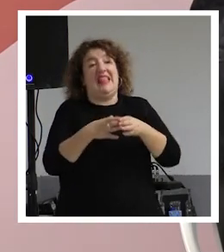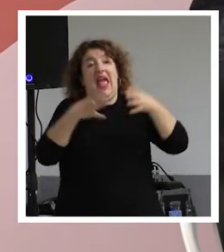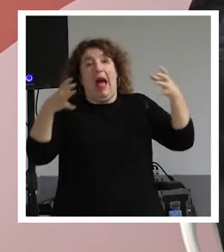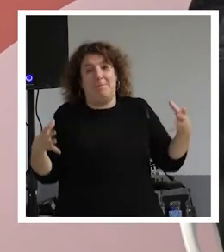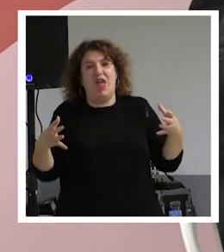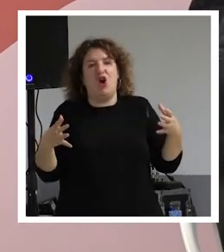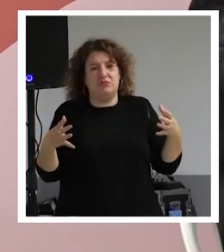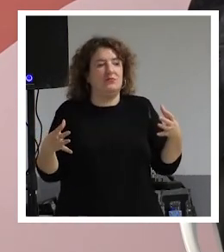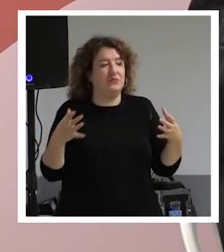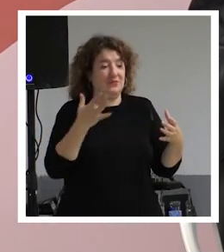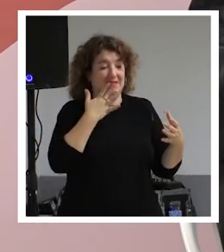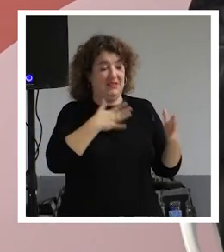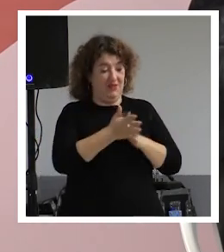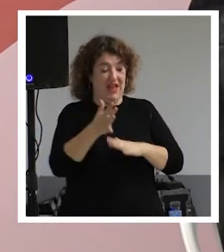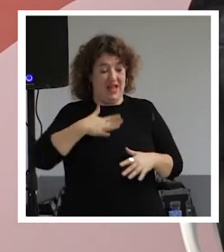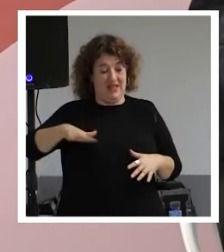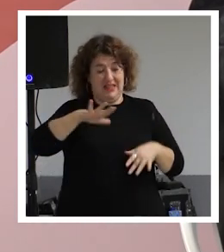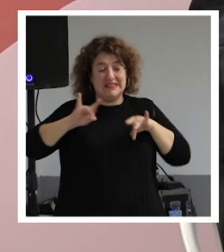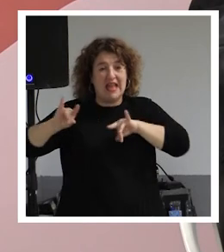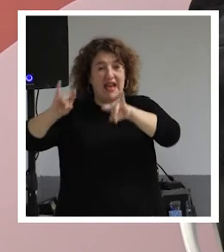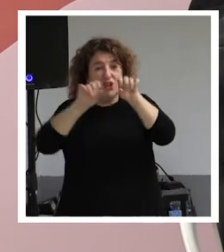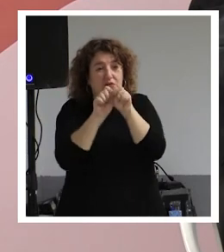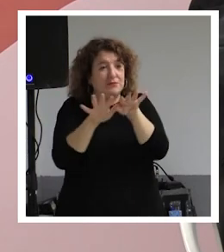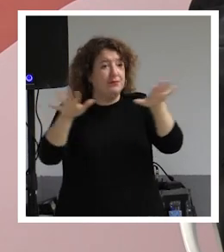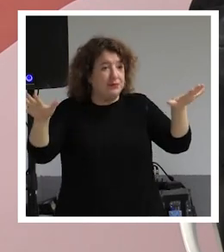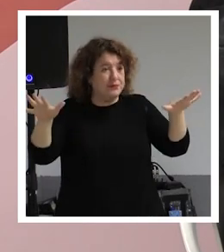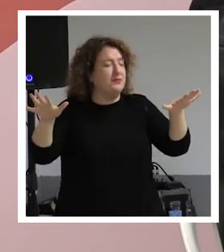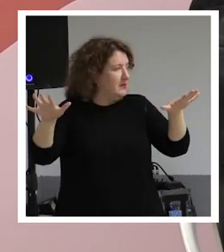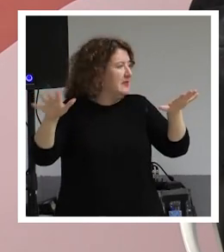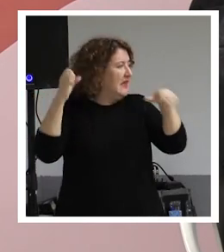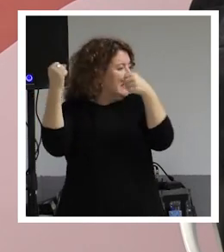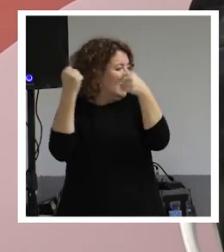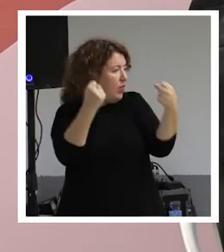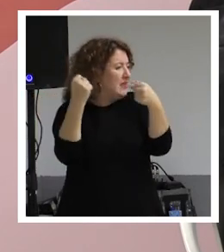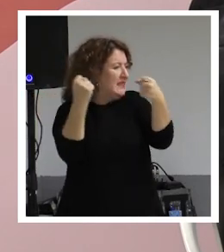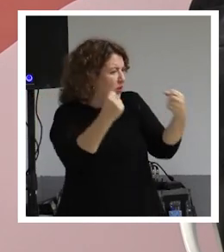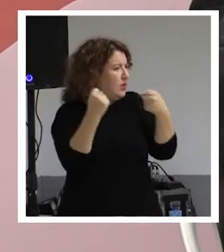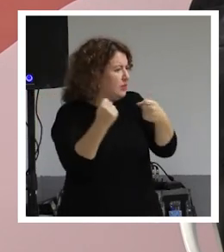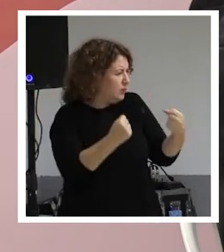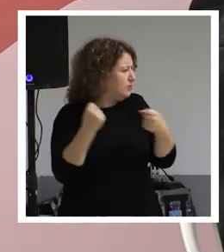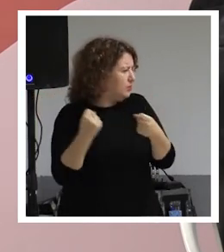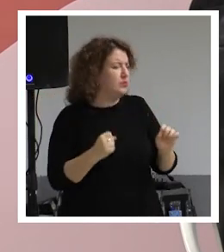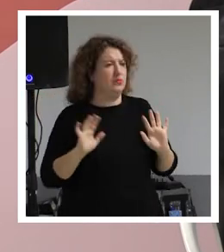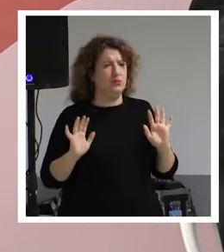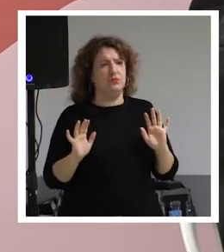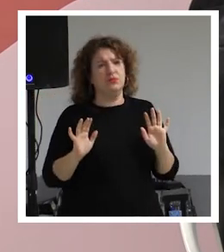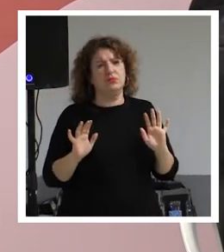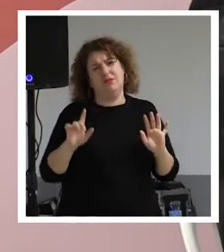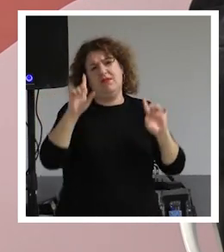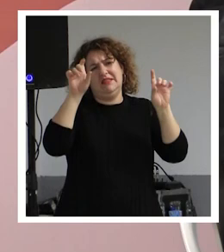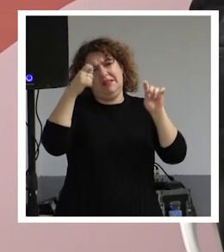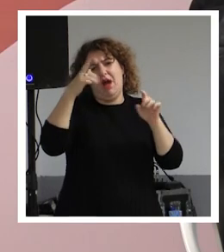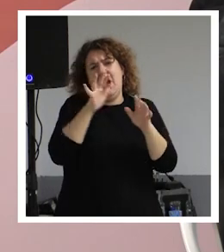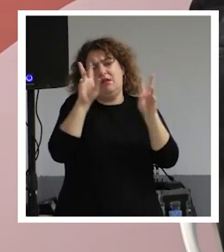a su gusto y Bueno en ese sentido digamos que lo que uno se podría aprender del frente amplio es que